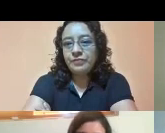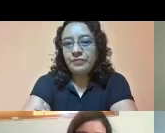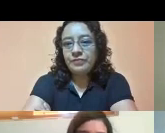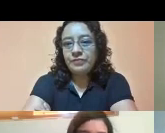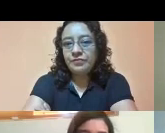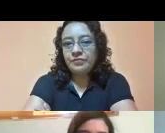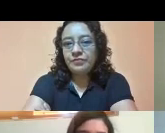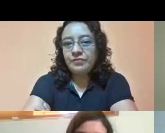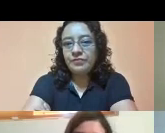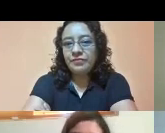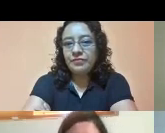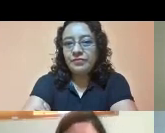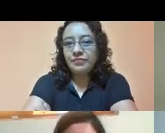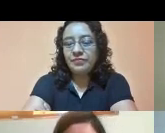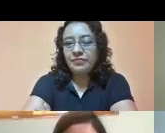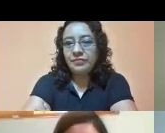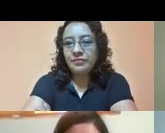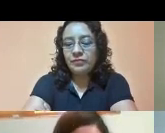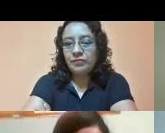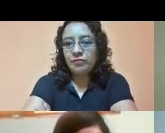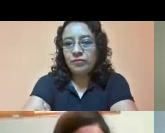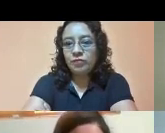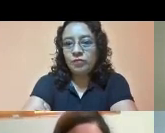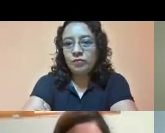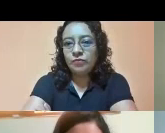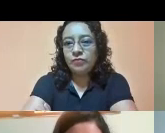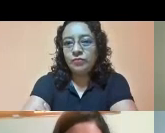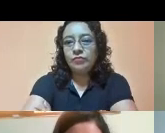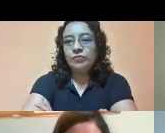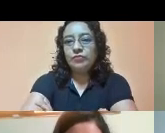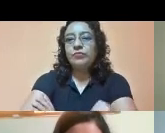de profesor Marco Antonio junto a su esposa, sus dos hijos y su nieto.